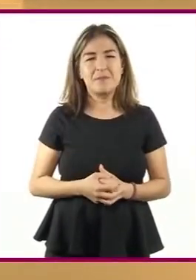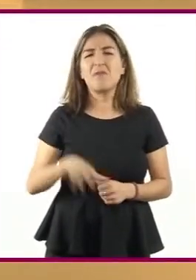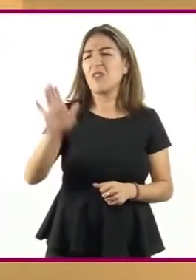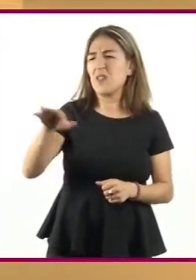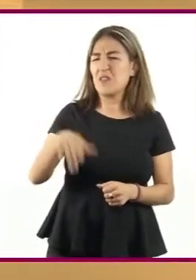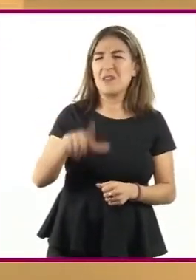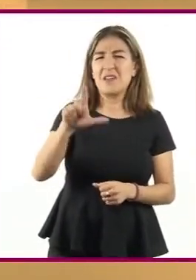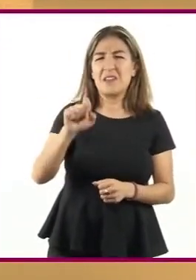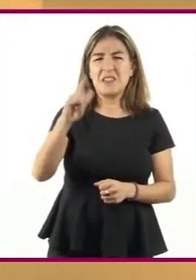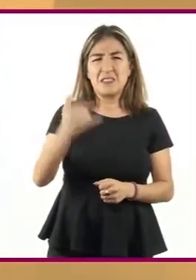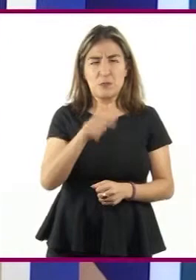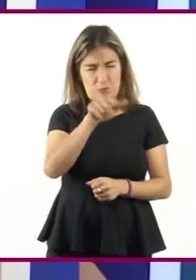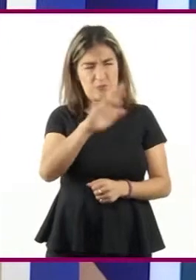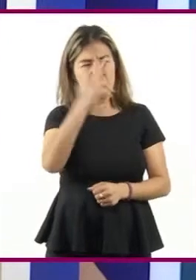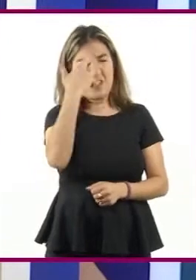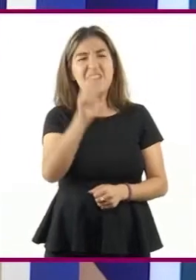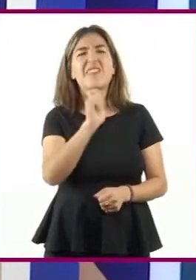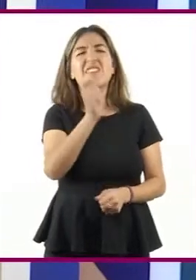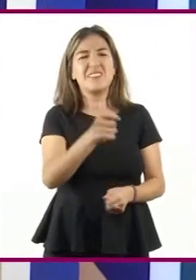Leslie, ¿recuerdas qué es la energía?